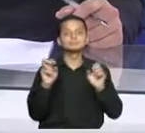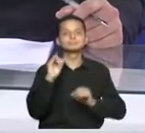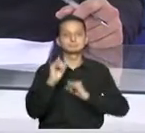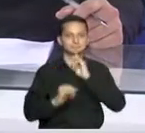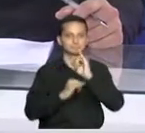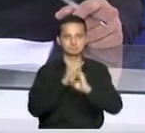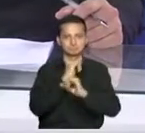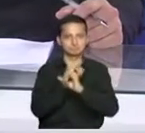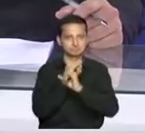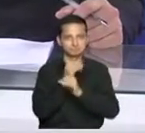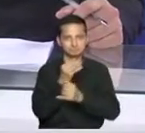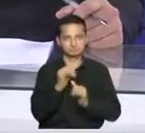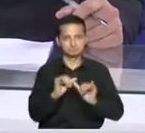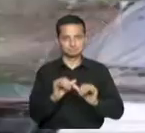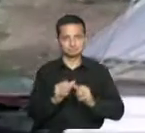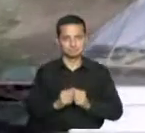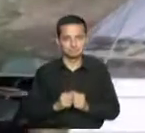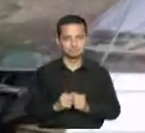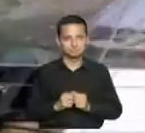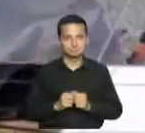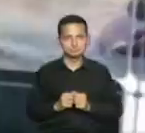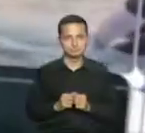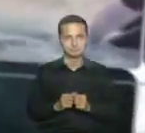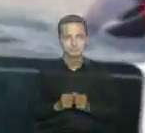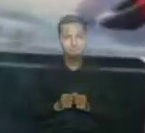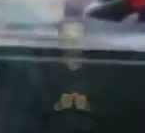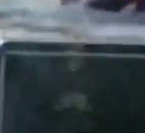internacional a continuación.